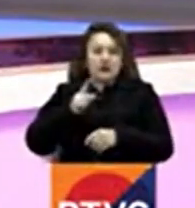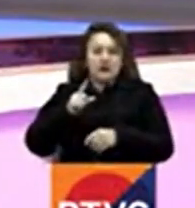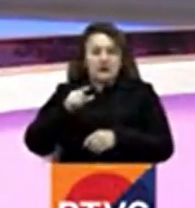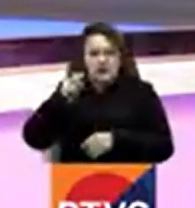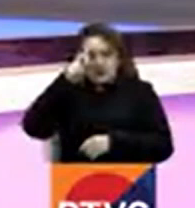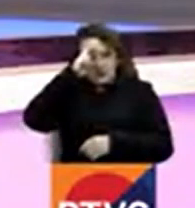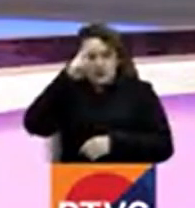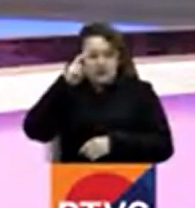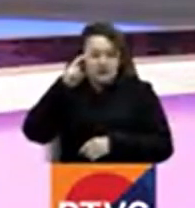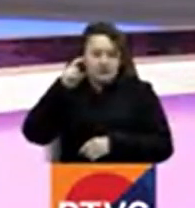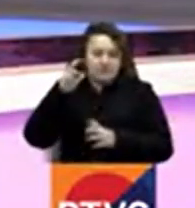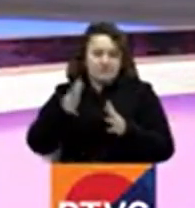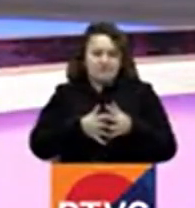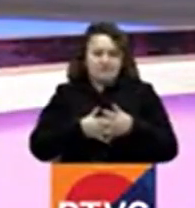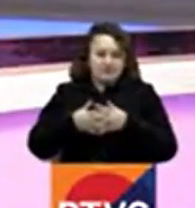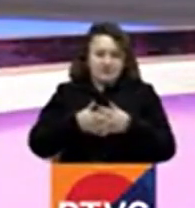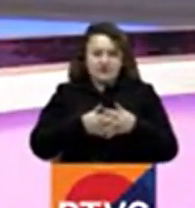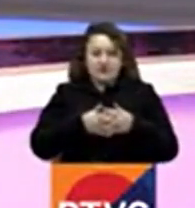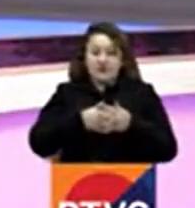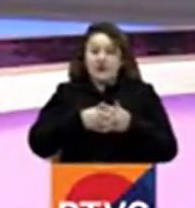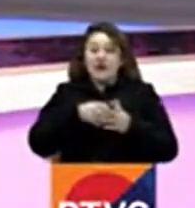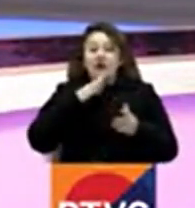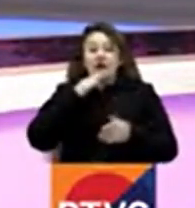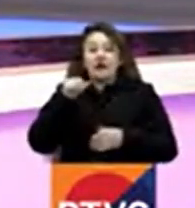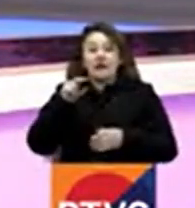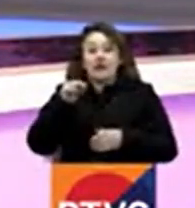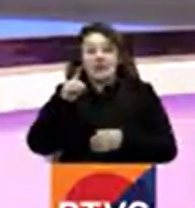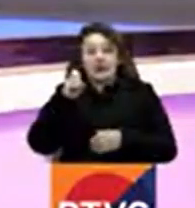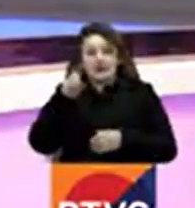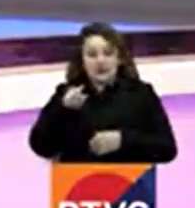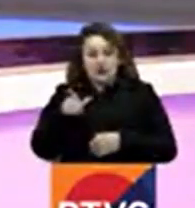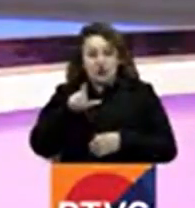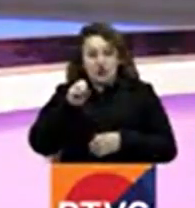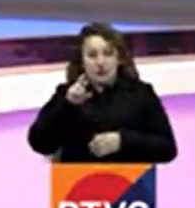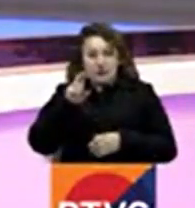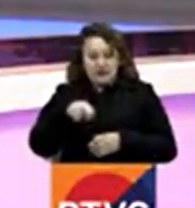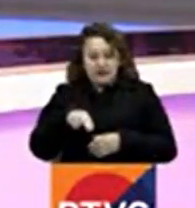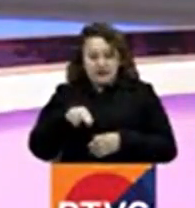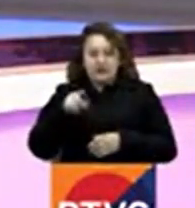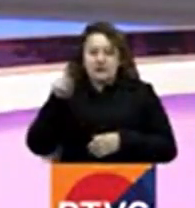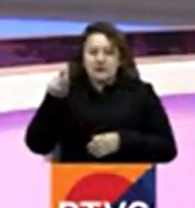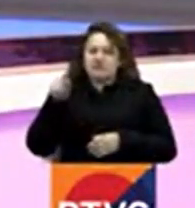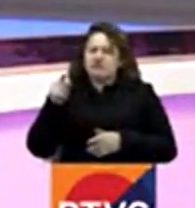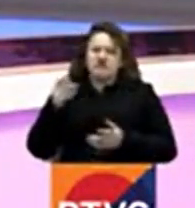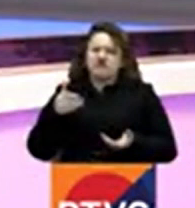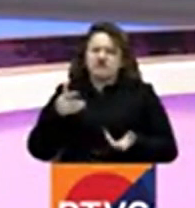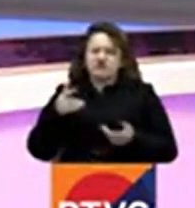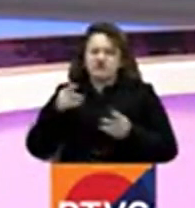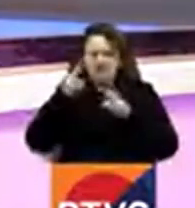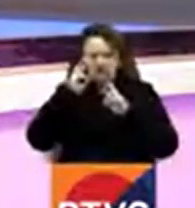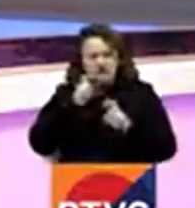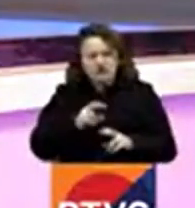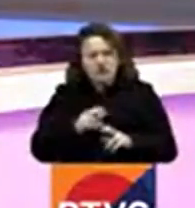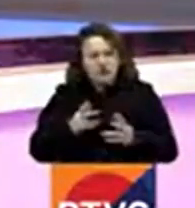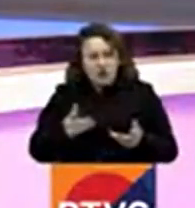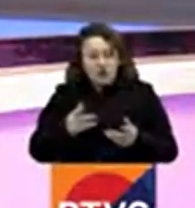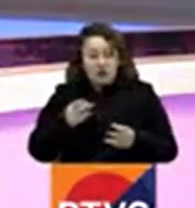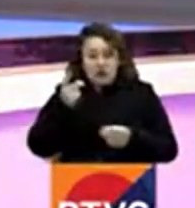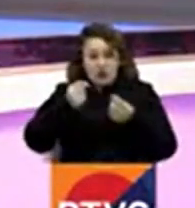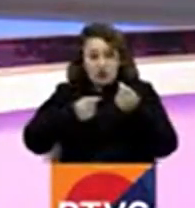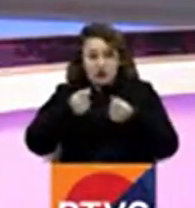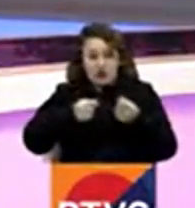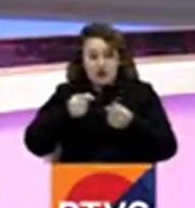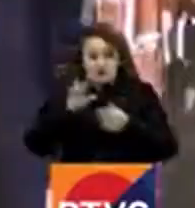su homólogo mexicano Andrés Manuel López Obrador y el primer ministro de Canadá, Justin Trudeau, para abordar asuntos migratorios, económicos y de